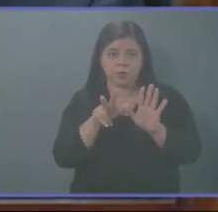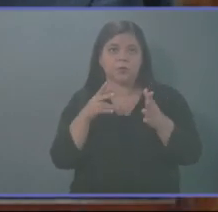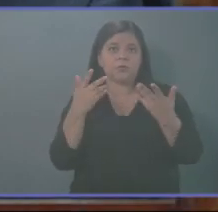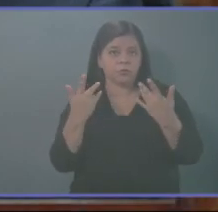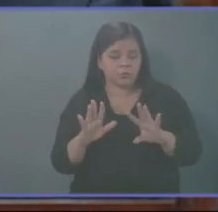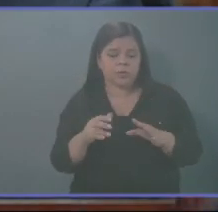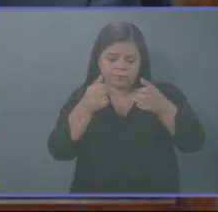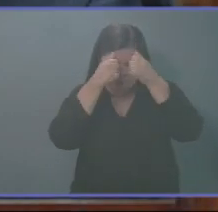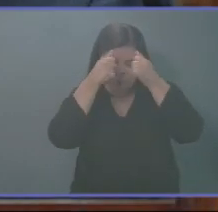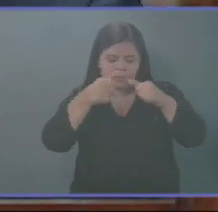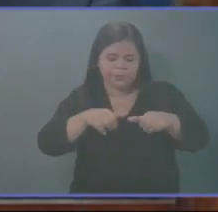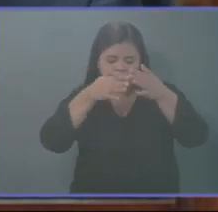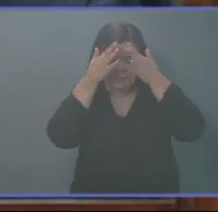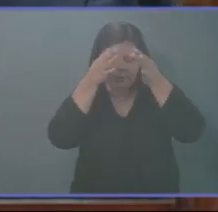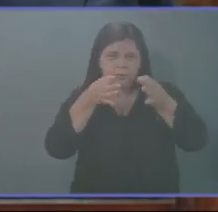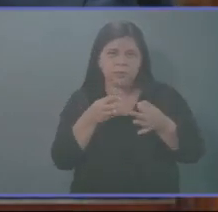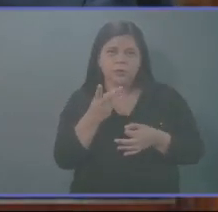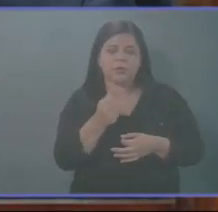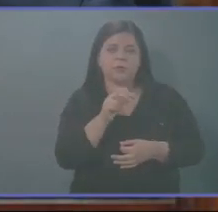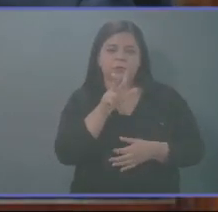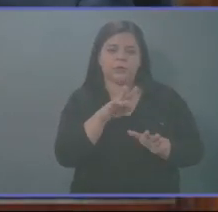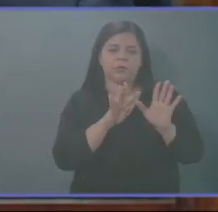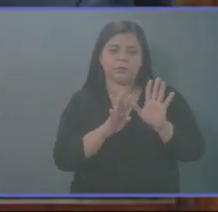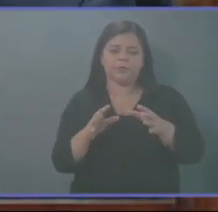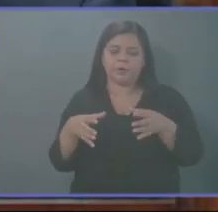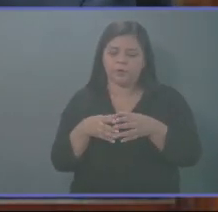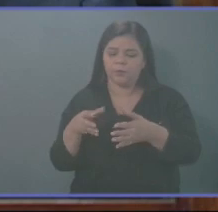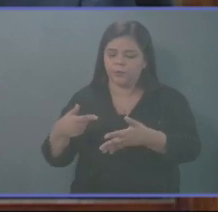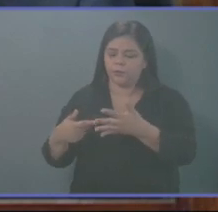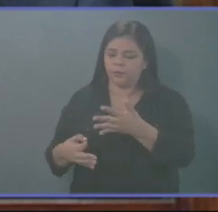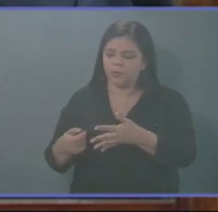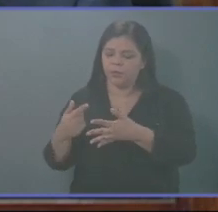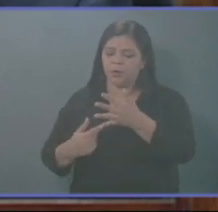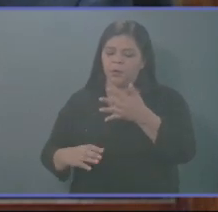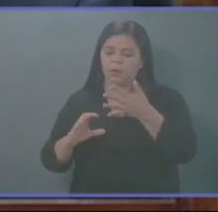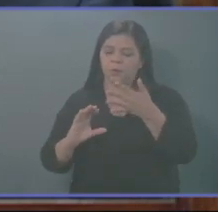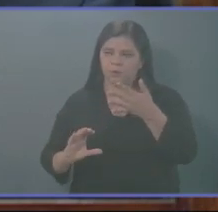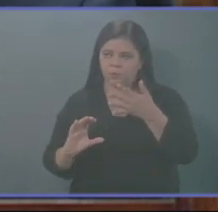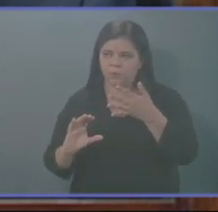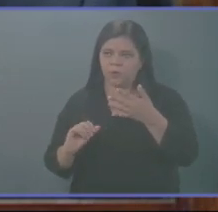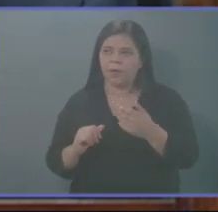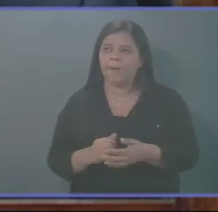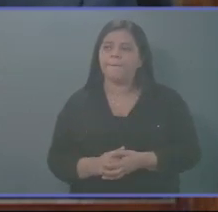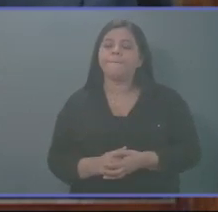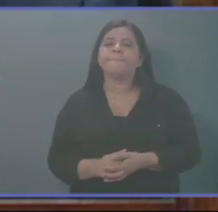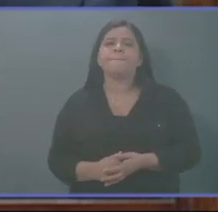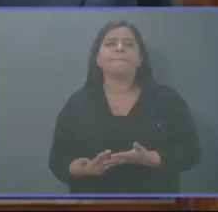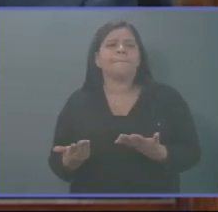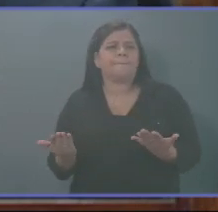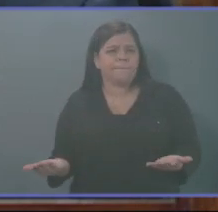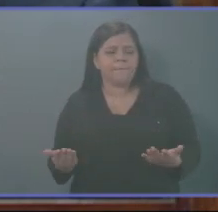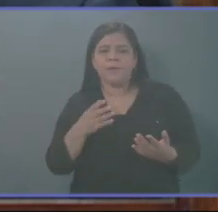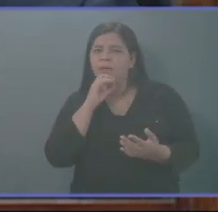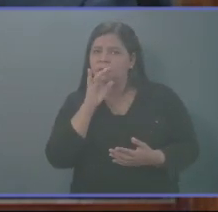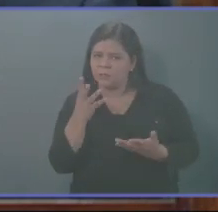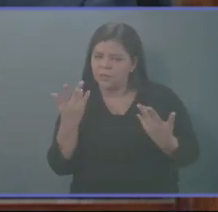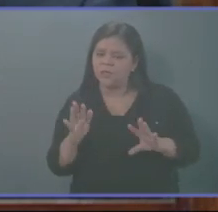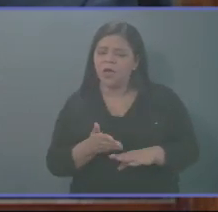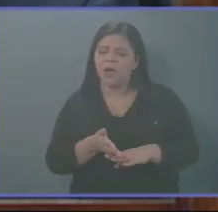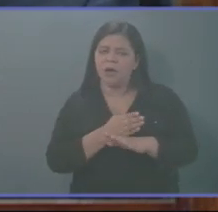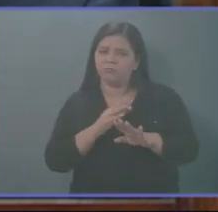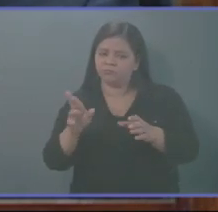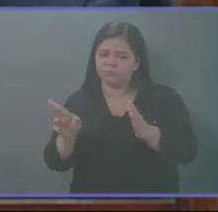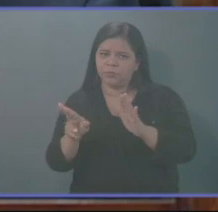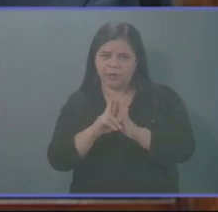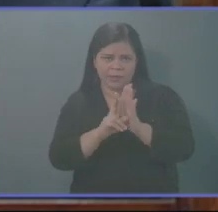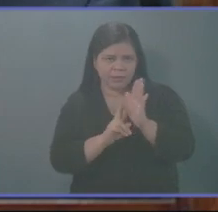conoció y aprobó el dictamen número 39 de la Comisión de Legislación y Puntos Constitucionales, determinando que se habían reunido los requisitos